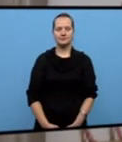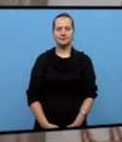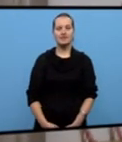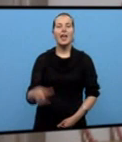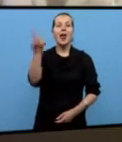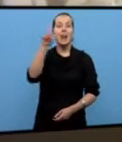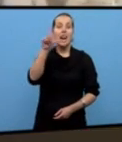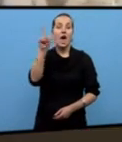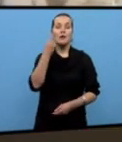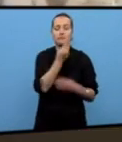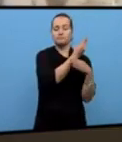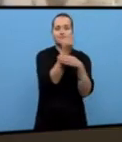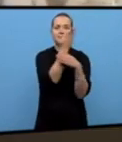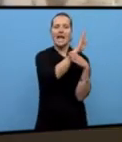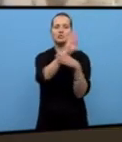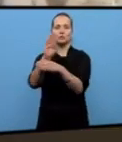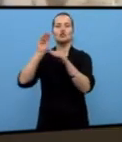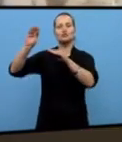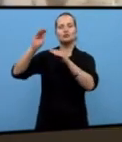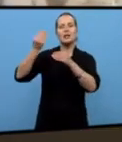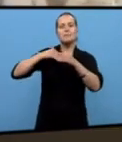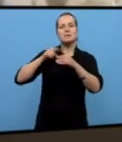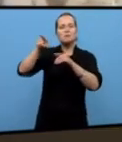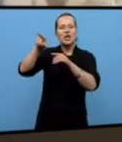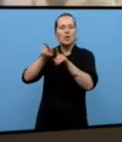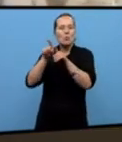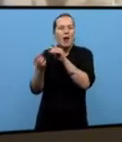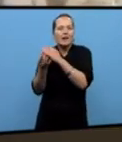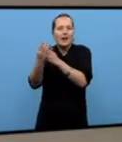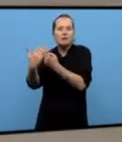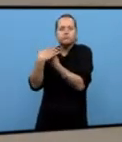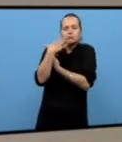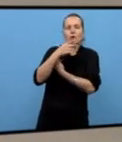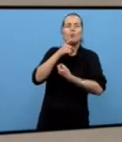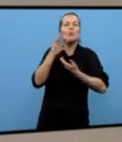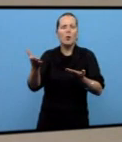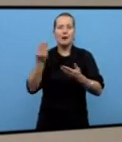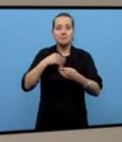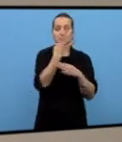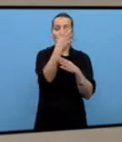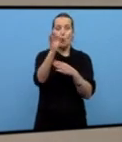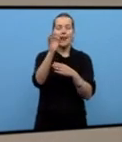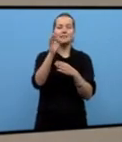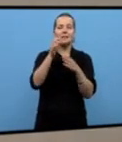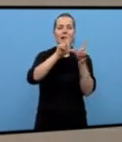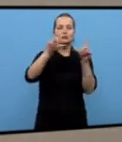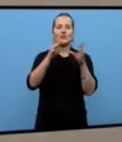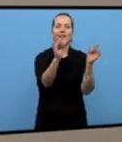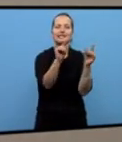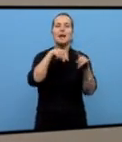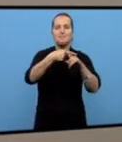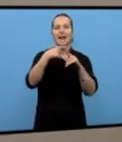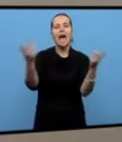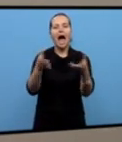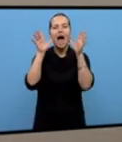Laura Pernás amosa nesta exposición os eixos sobre os que xira o seu universo creativo a través de 40 ilustracións dixitais e de animación.